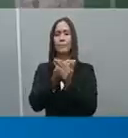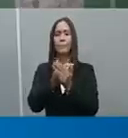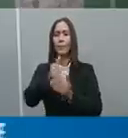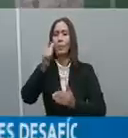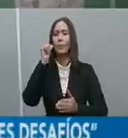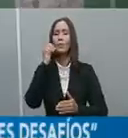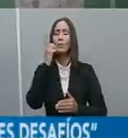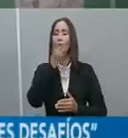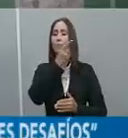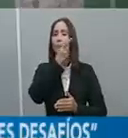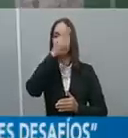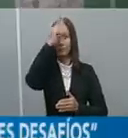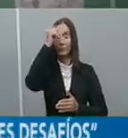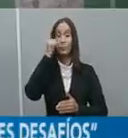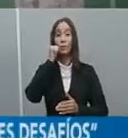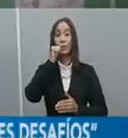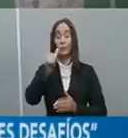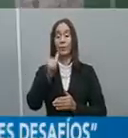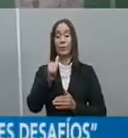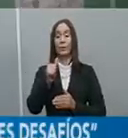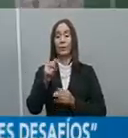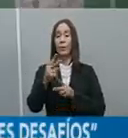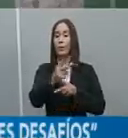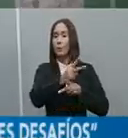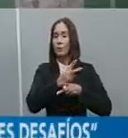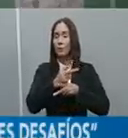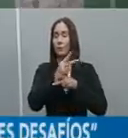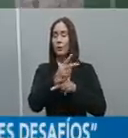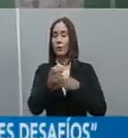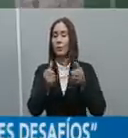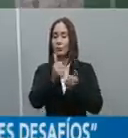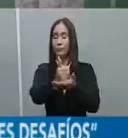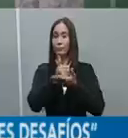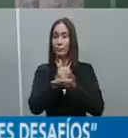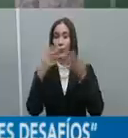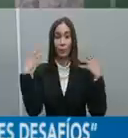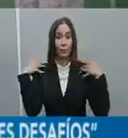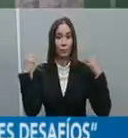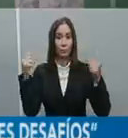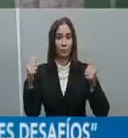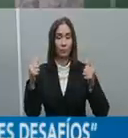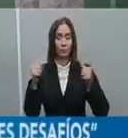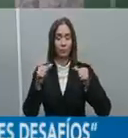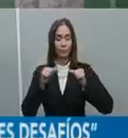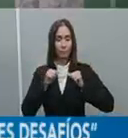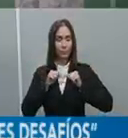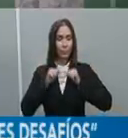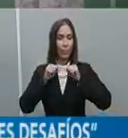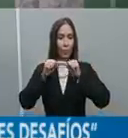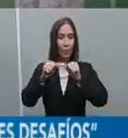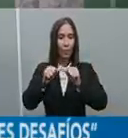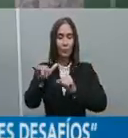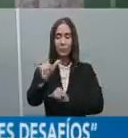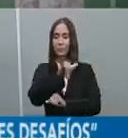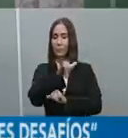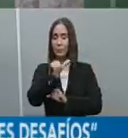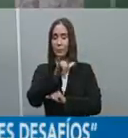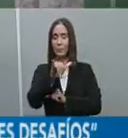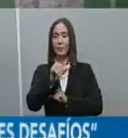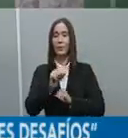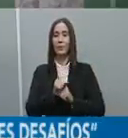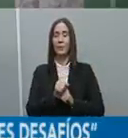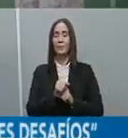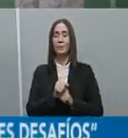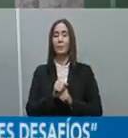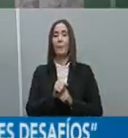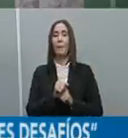dominicanas, cuidarlos y garantizar su salud y bienestar. Y seguiremos haciéndolo con todos los medios a nuestro alcance.